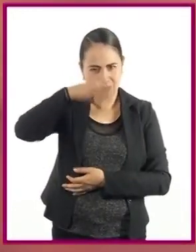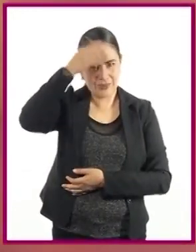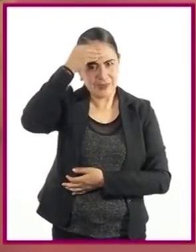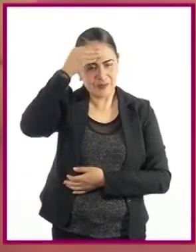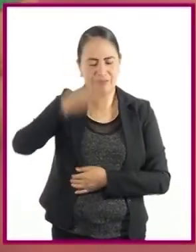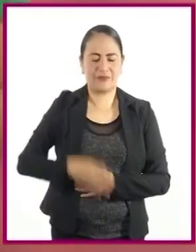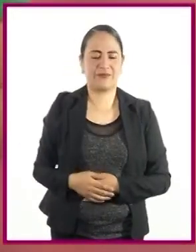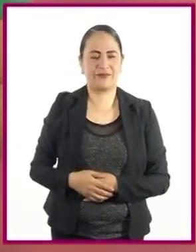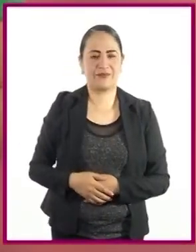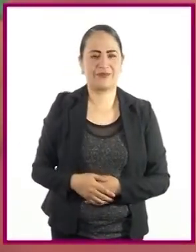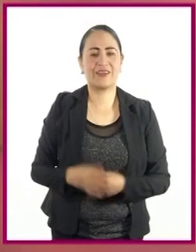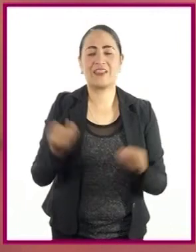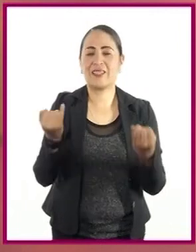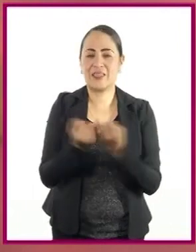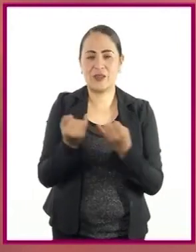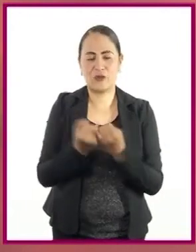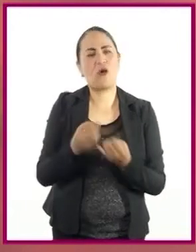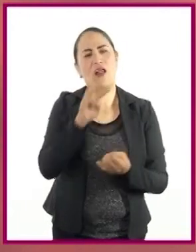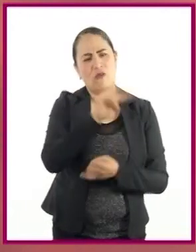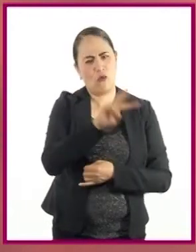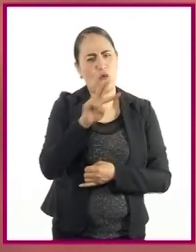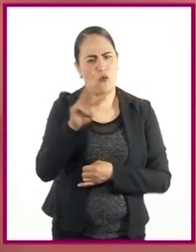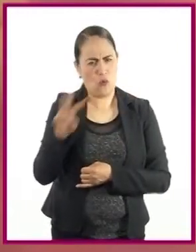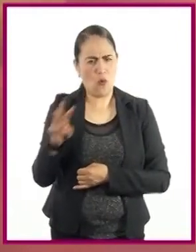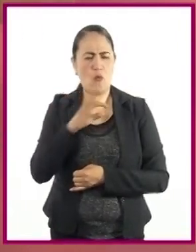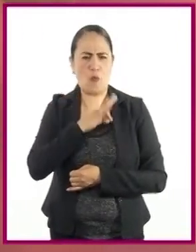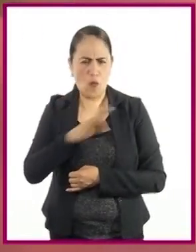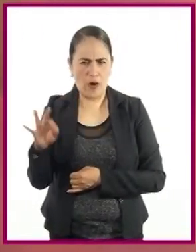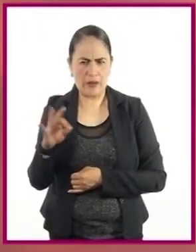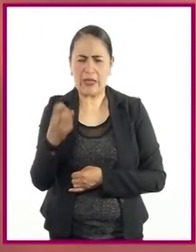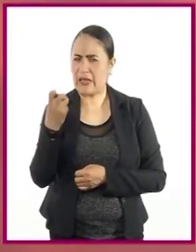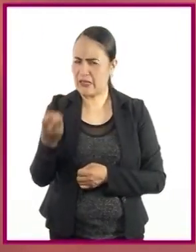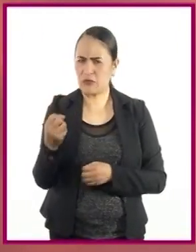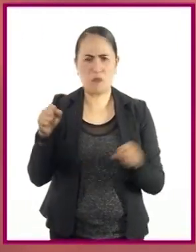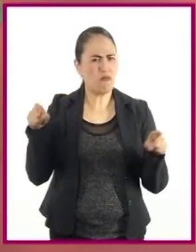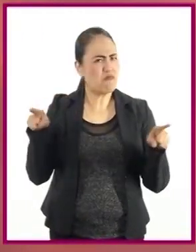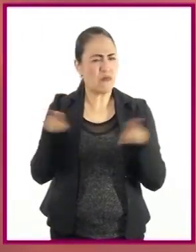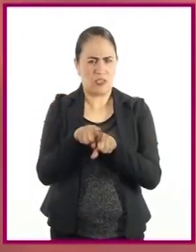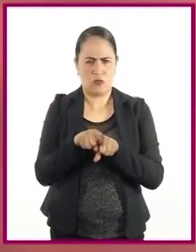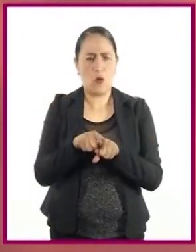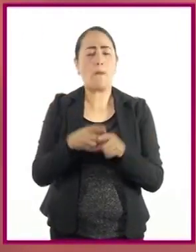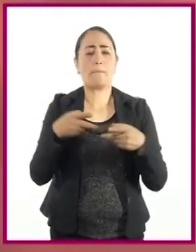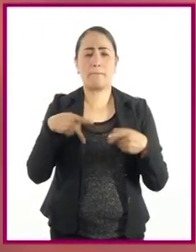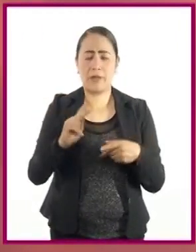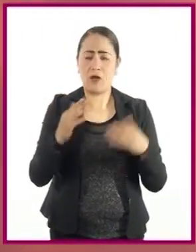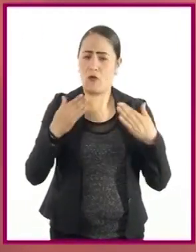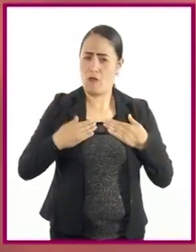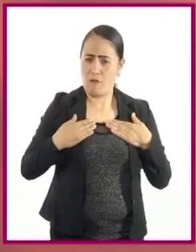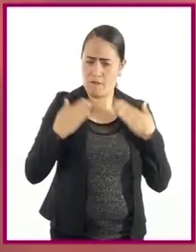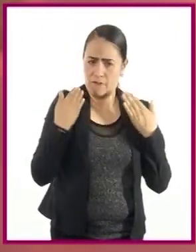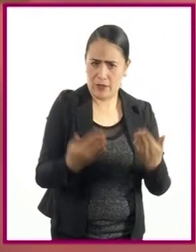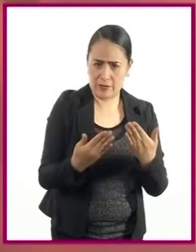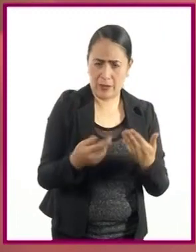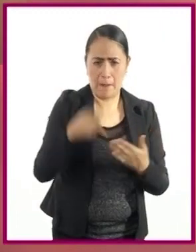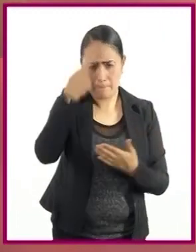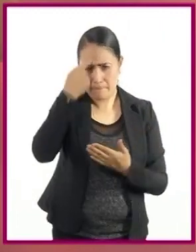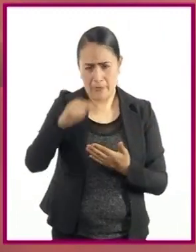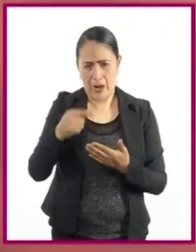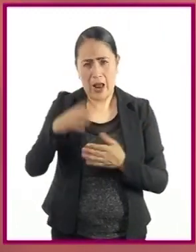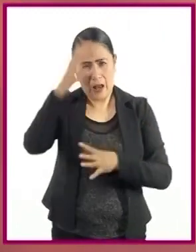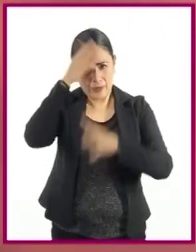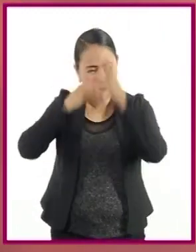No olviden que también pueden consultar páginas electrónicas revisando que se trate de fuentes confiables para reforzar todos los contenidos que vimos